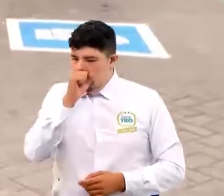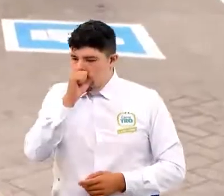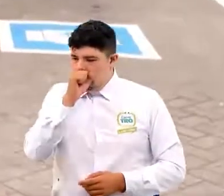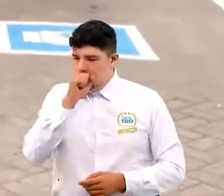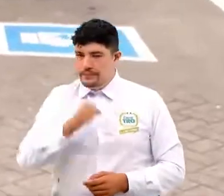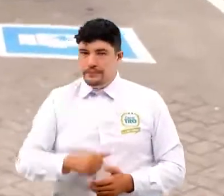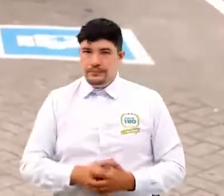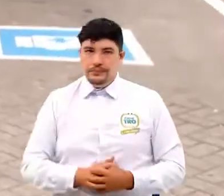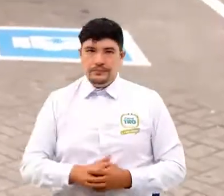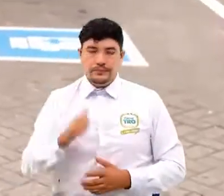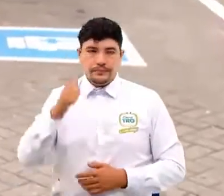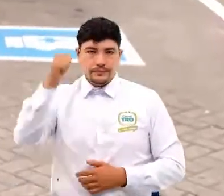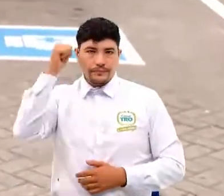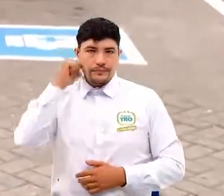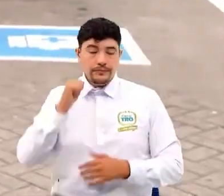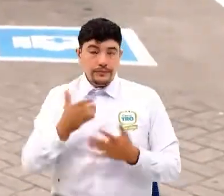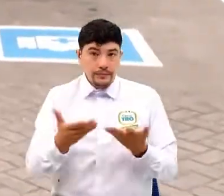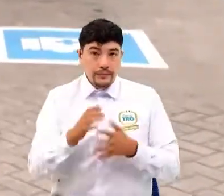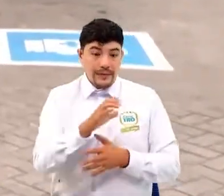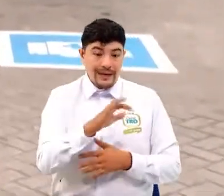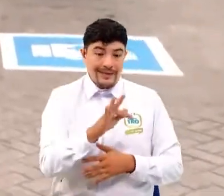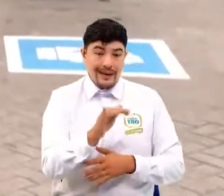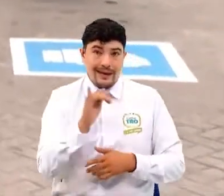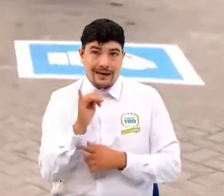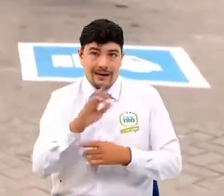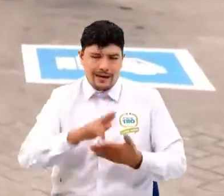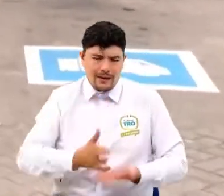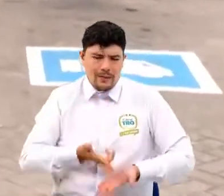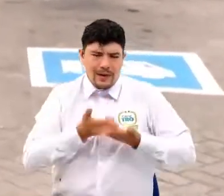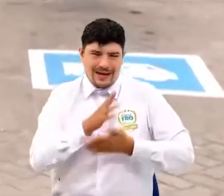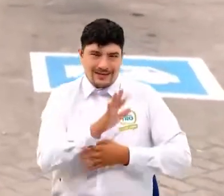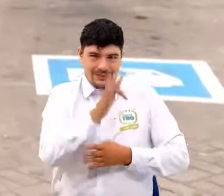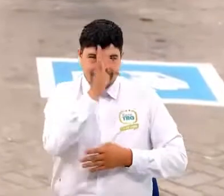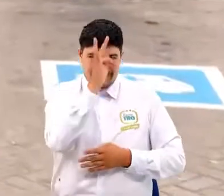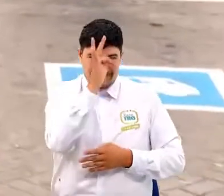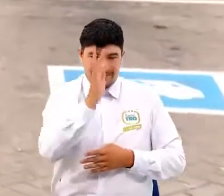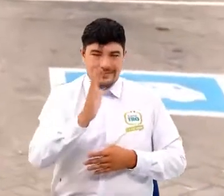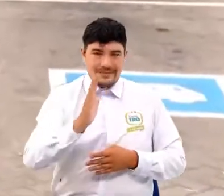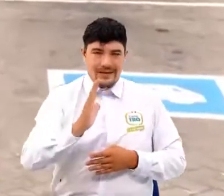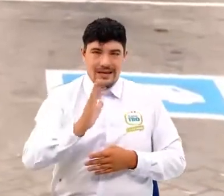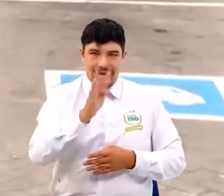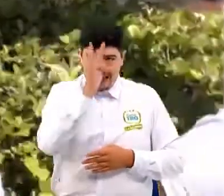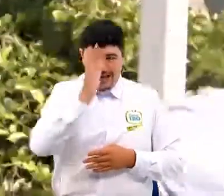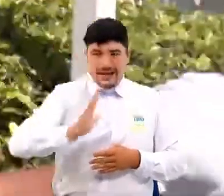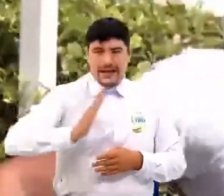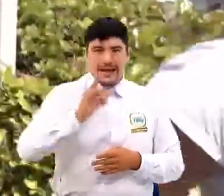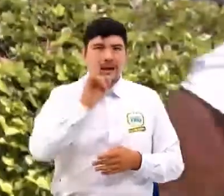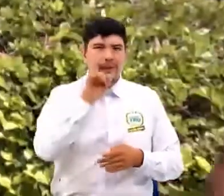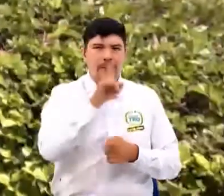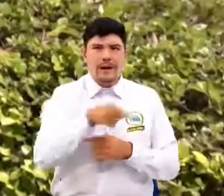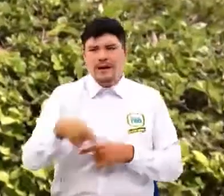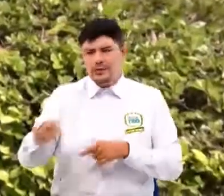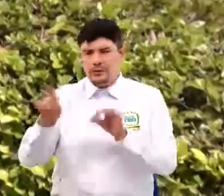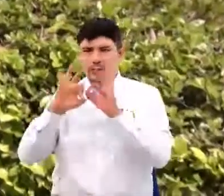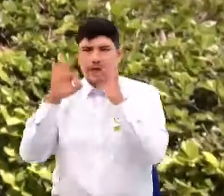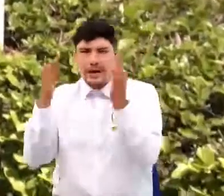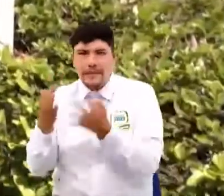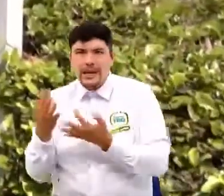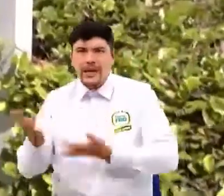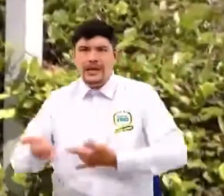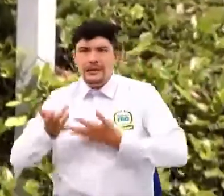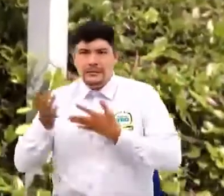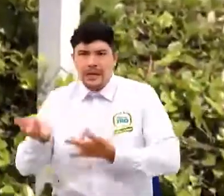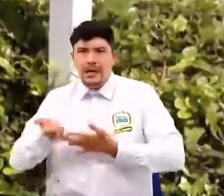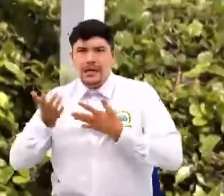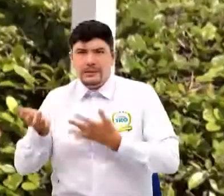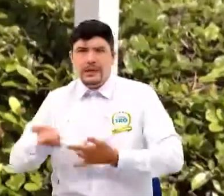Desde ayer, cuando el CTI realizó el levantamiento del cadáver en la clínica Bucaramanga, su familia ha esperado pacientemente el poder tener el cuerpo